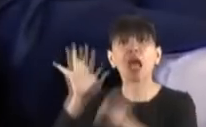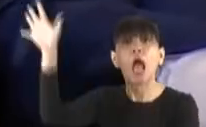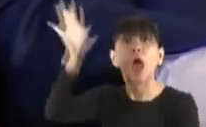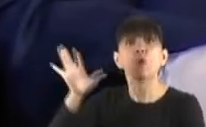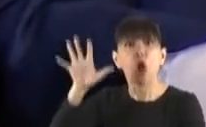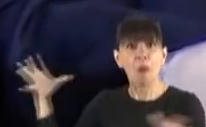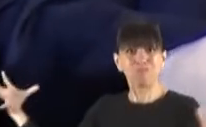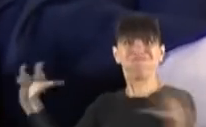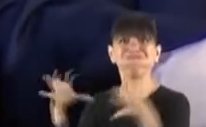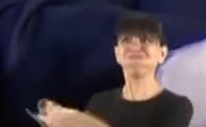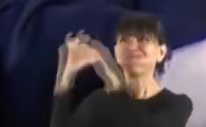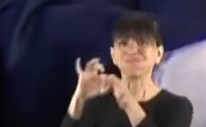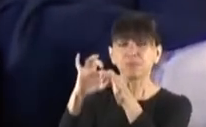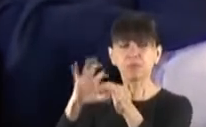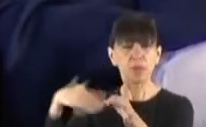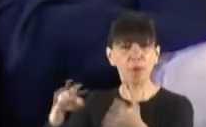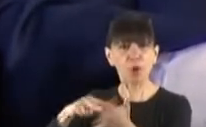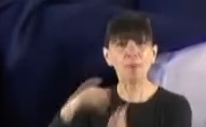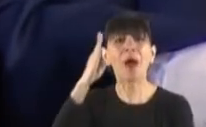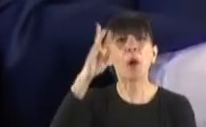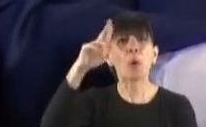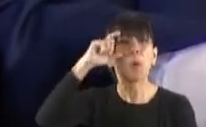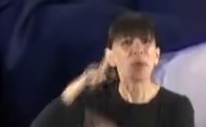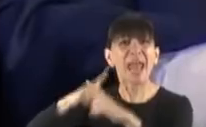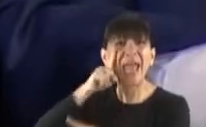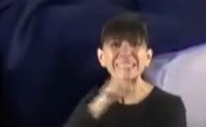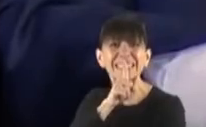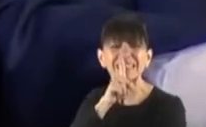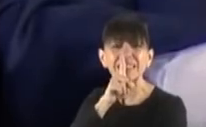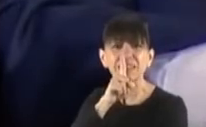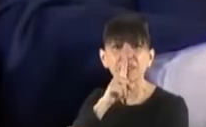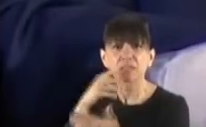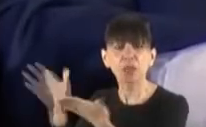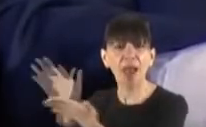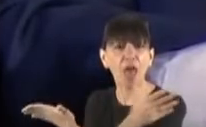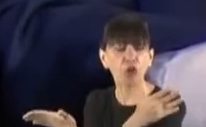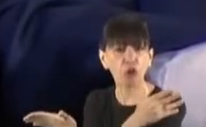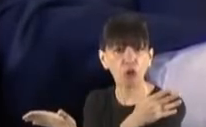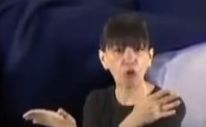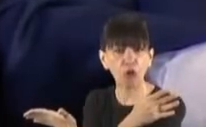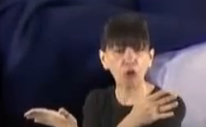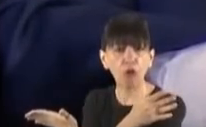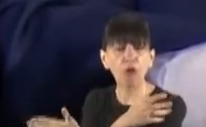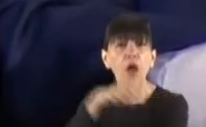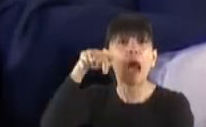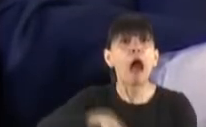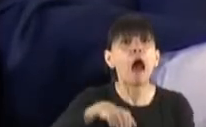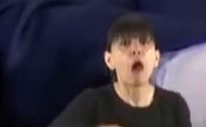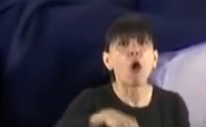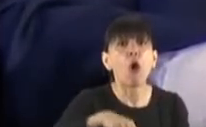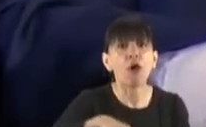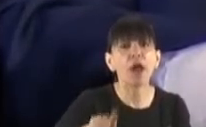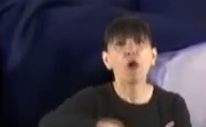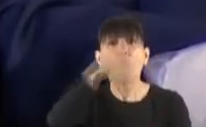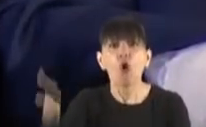Brexit y ahora cruje con esa guerra desatada por